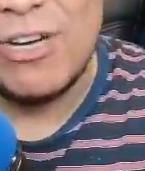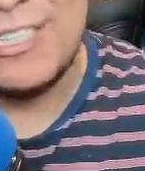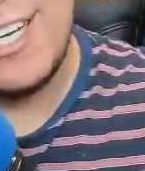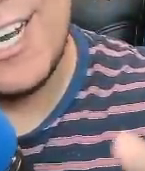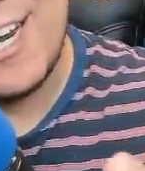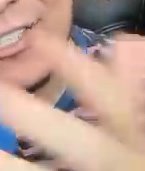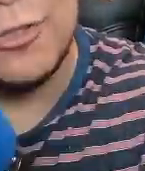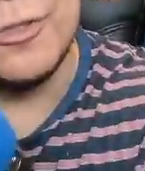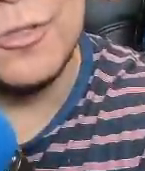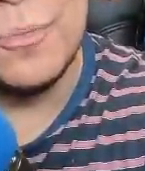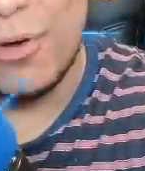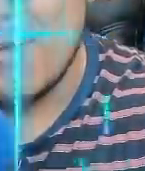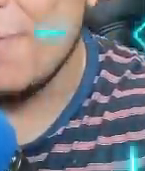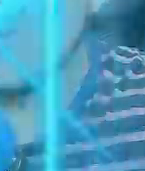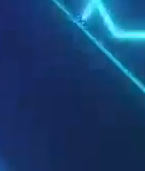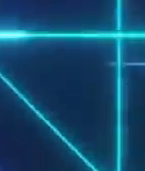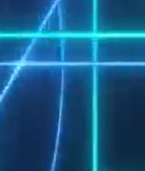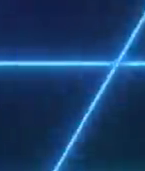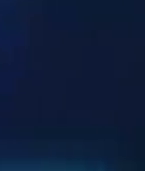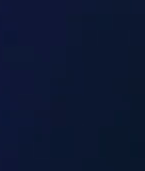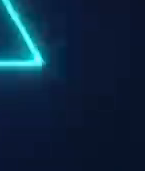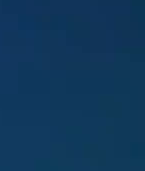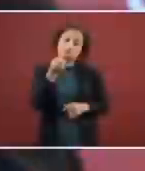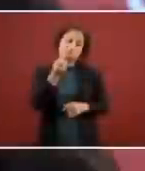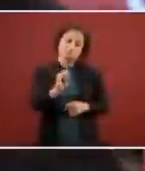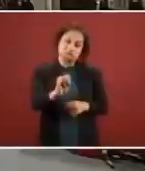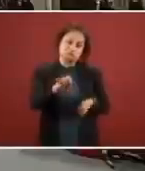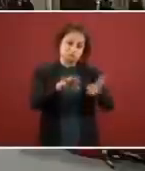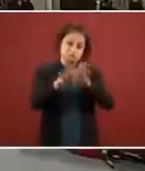señores chequen esto por favor